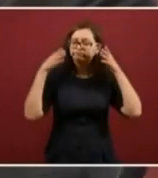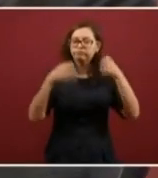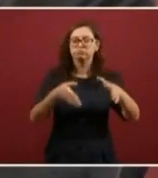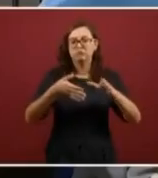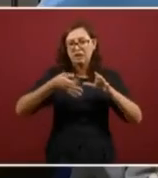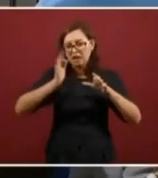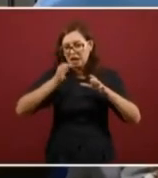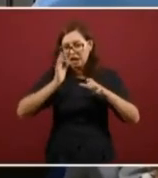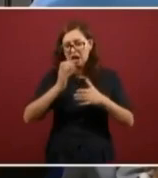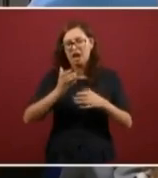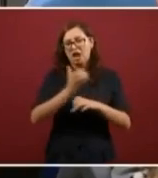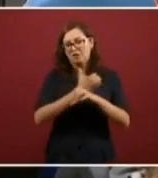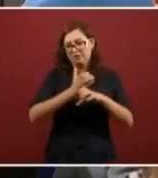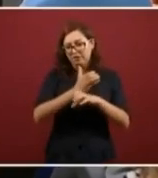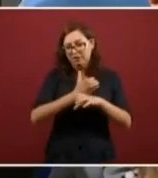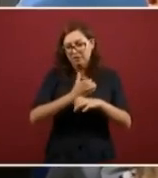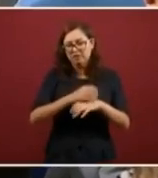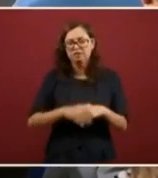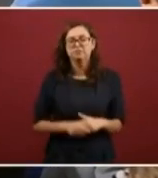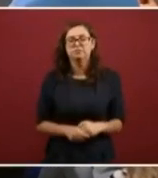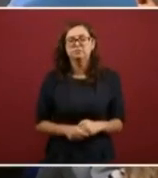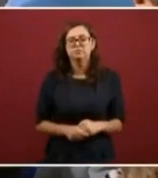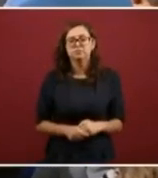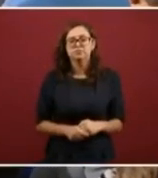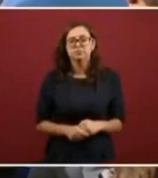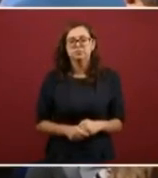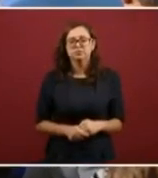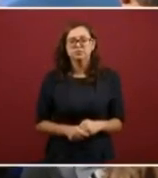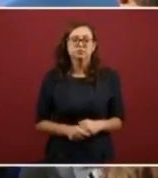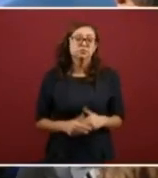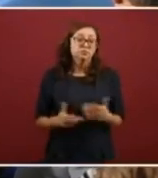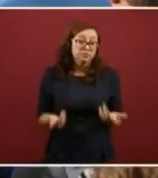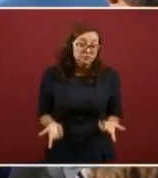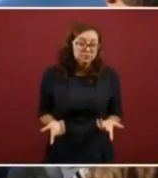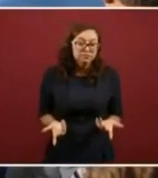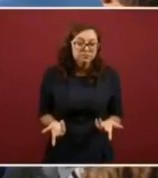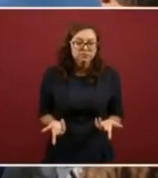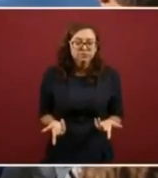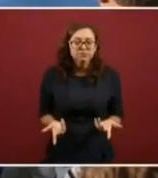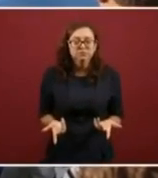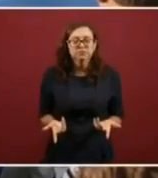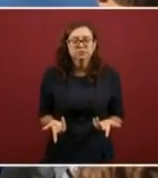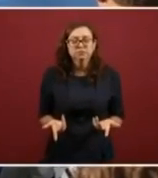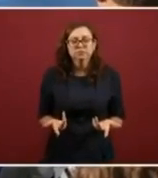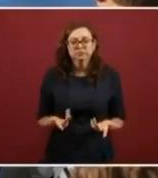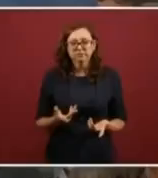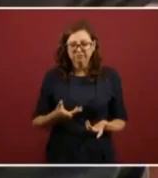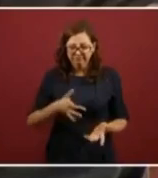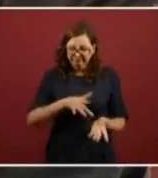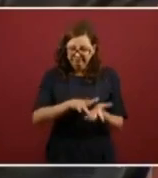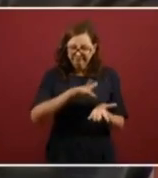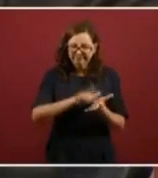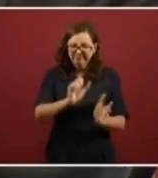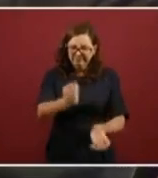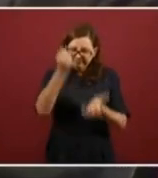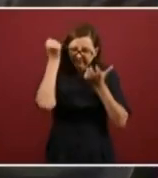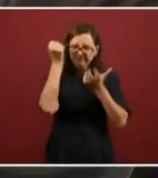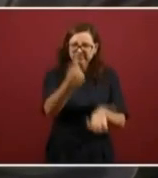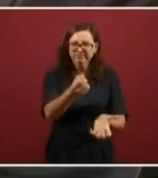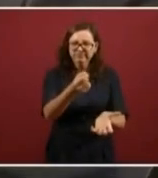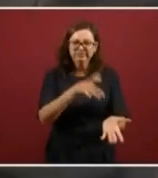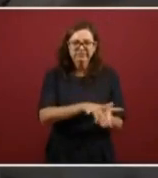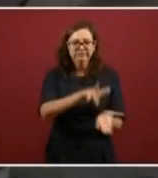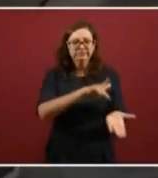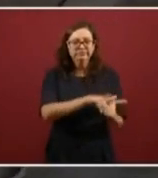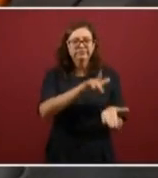Les puedo dar hasta el dato exacto. Entonces, ese es un apoyo directo. O sea, esto